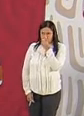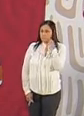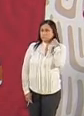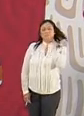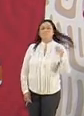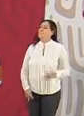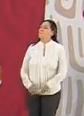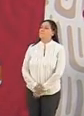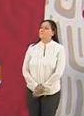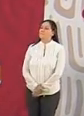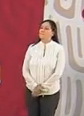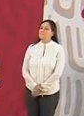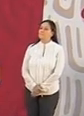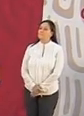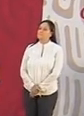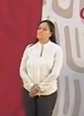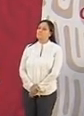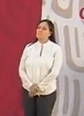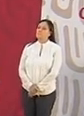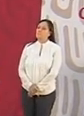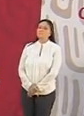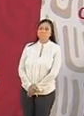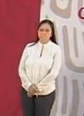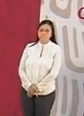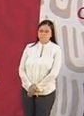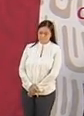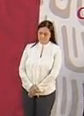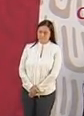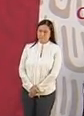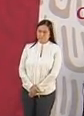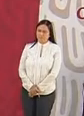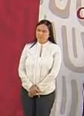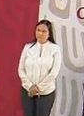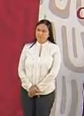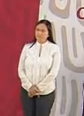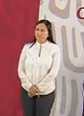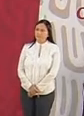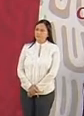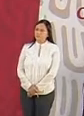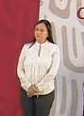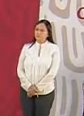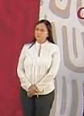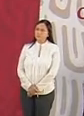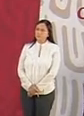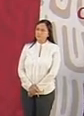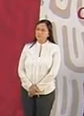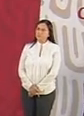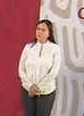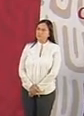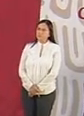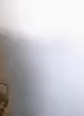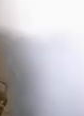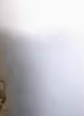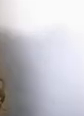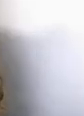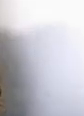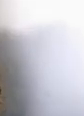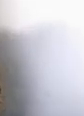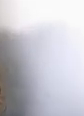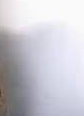Sedesol tenía rangos distintos de los del DIF, o criterios distintos para considerar, y que daba por bueno